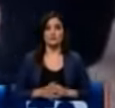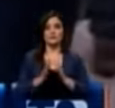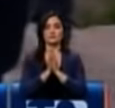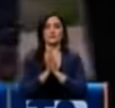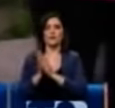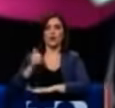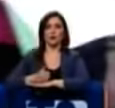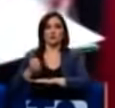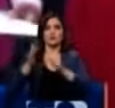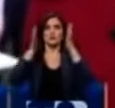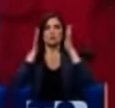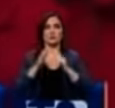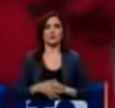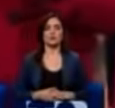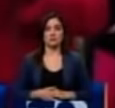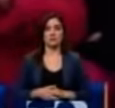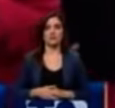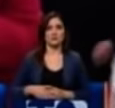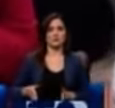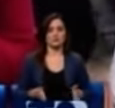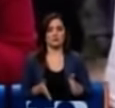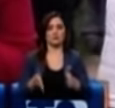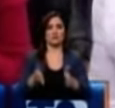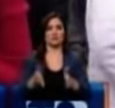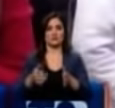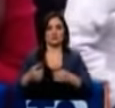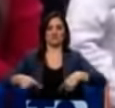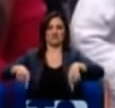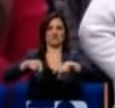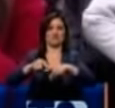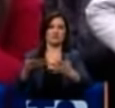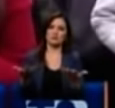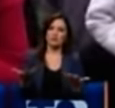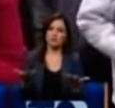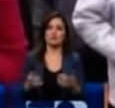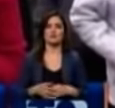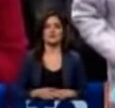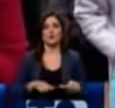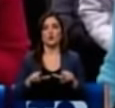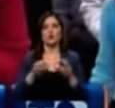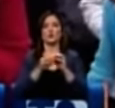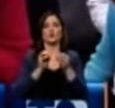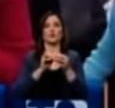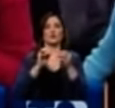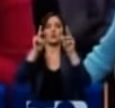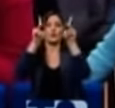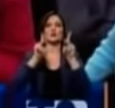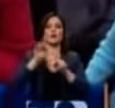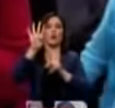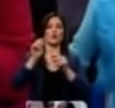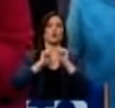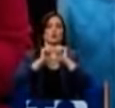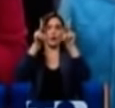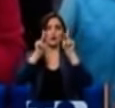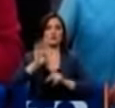las autoridades. Primero el tema de la vía, segundo el taponamiento del colector. Estamos a la altura del puente 4 de la autopista General